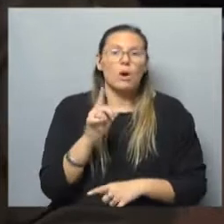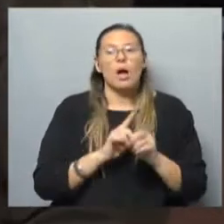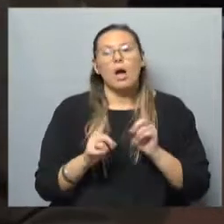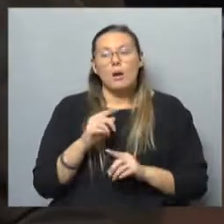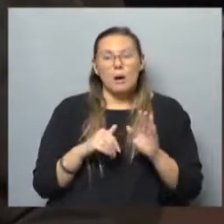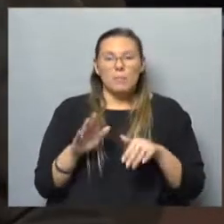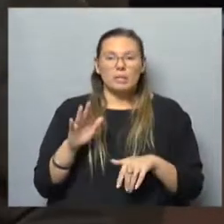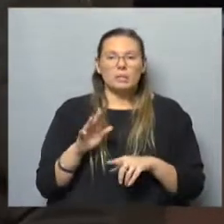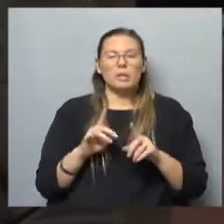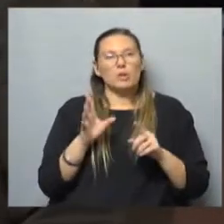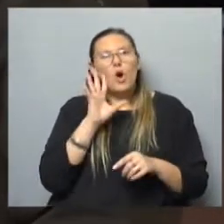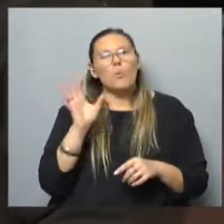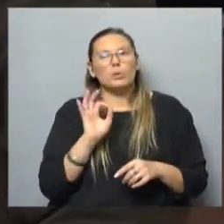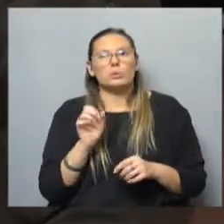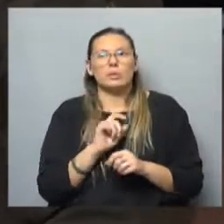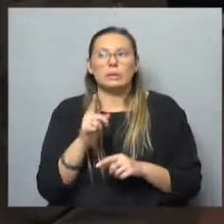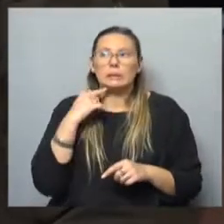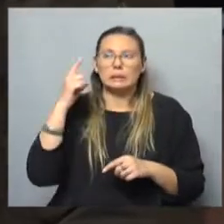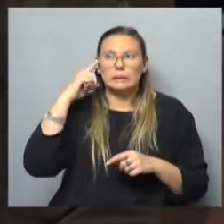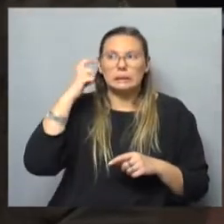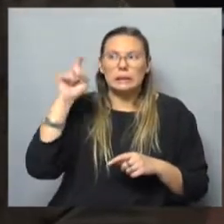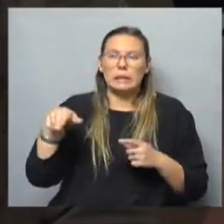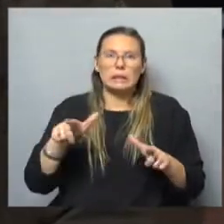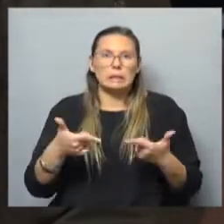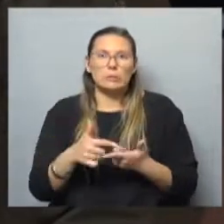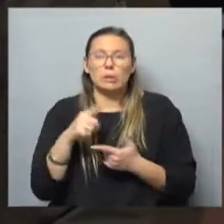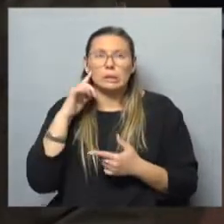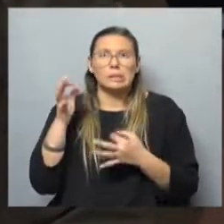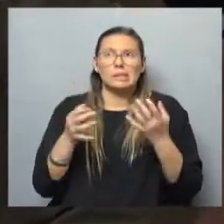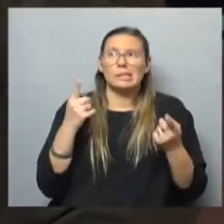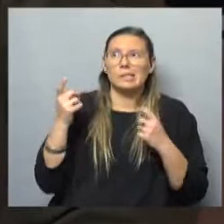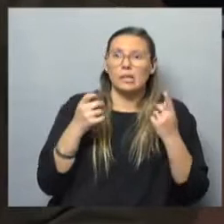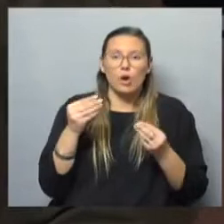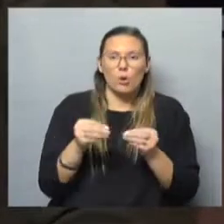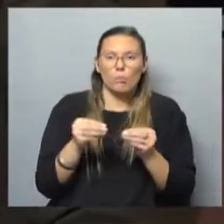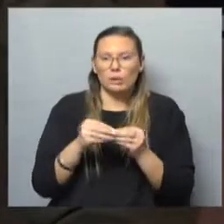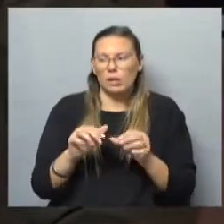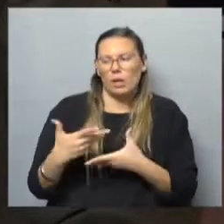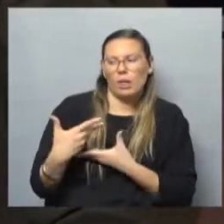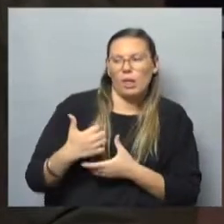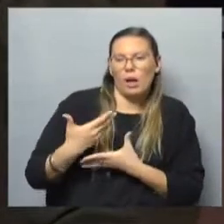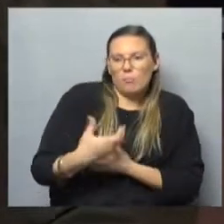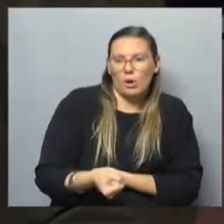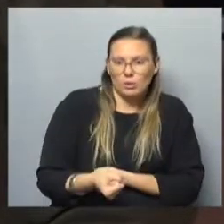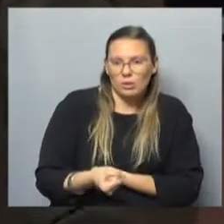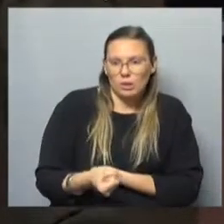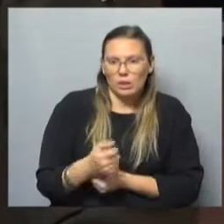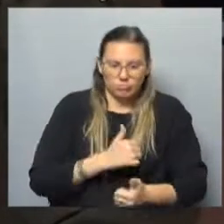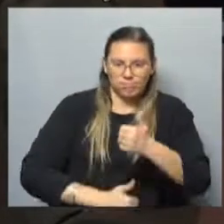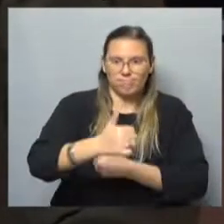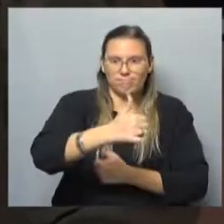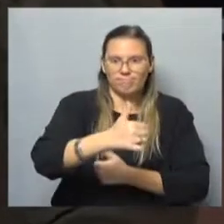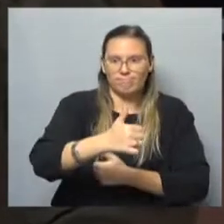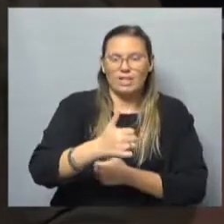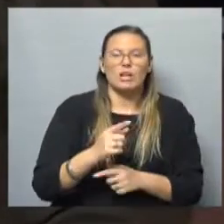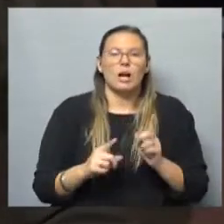más, y te da esa posibilidad de, bueno, que si no se te ocurre algo a vos o si no te da, tenés algún compañero que te respalda y te hace el dos. Incluso cuando